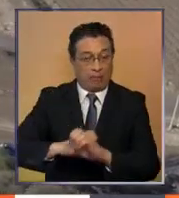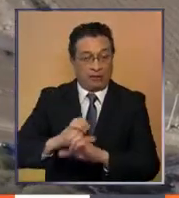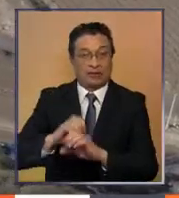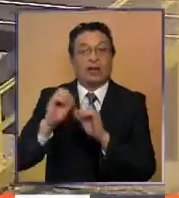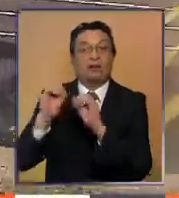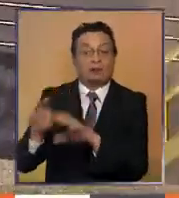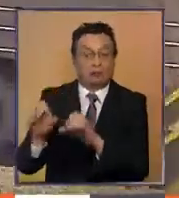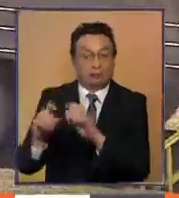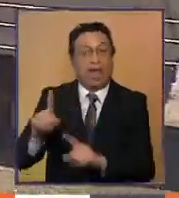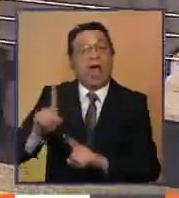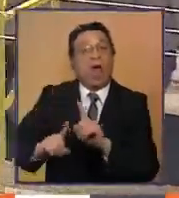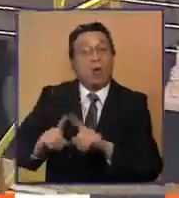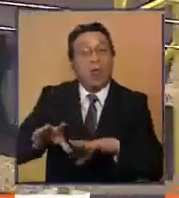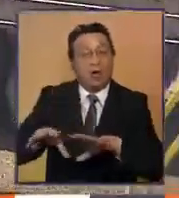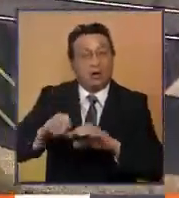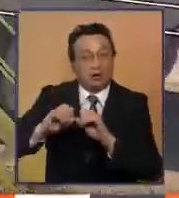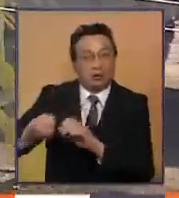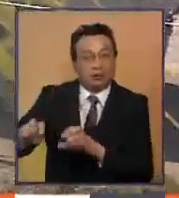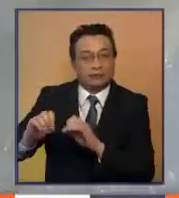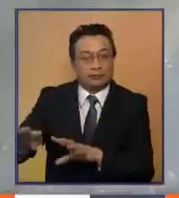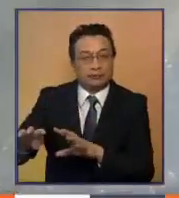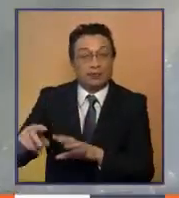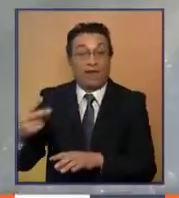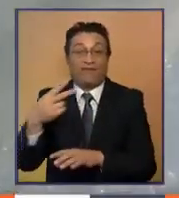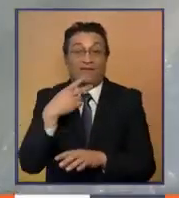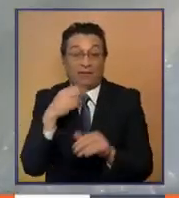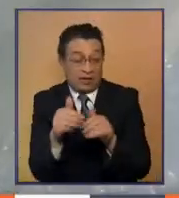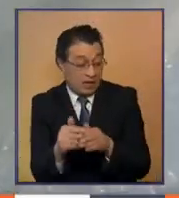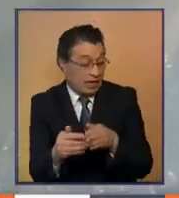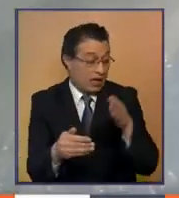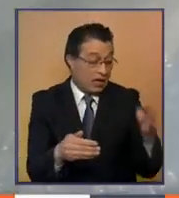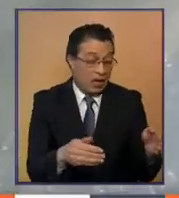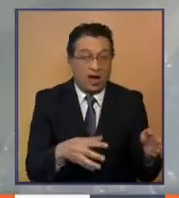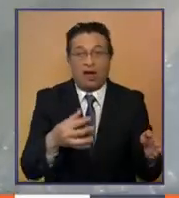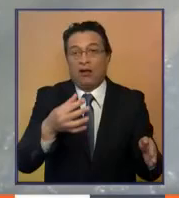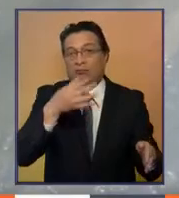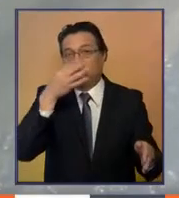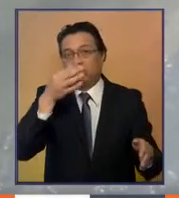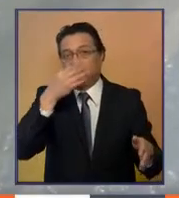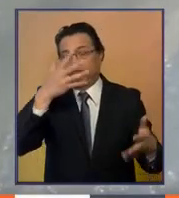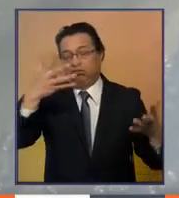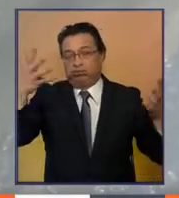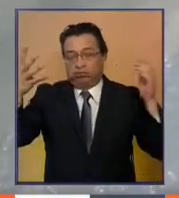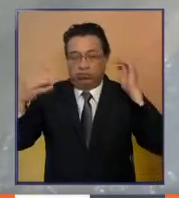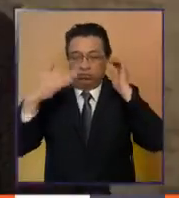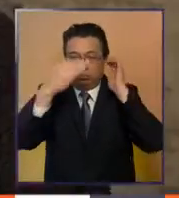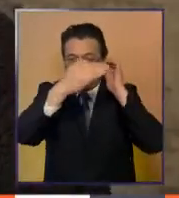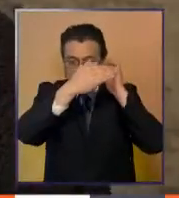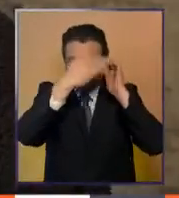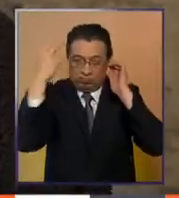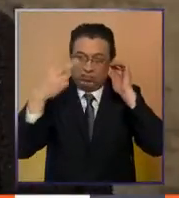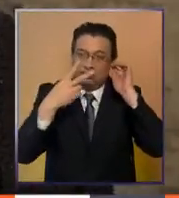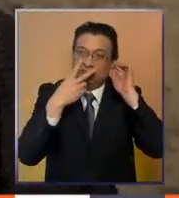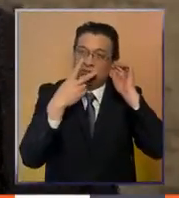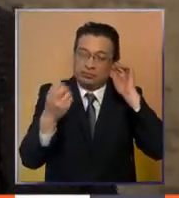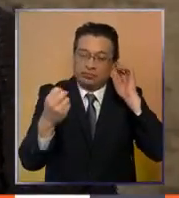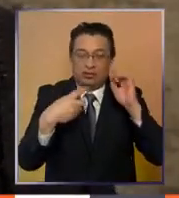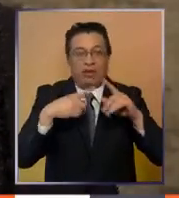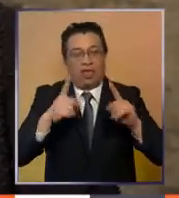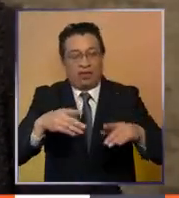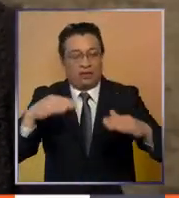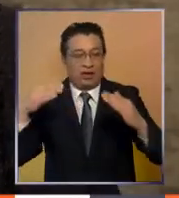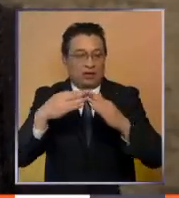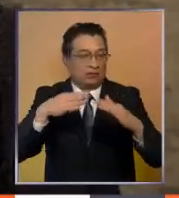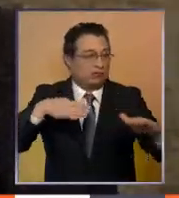ahí ciertos residuos. Para los que viven a su lado, una bomba de tiempo. Ya es insoportable el olor, te tienes que entrar y